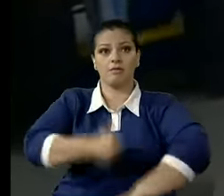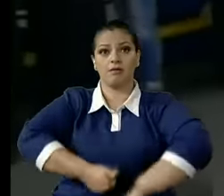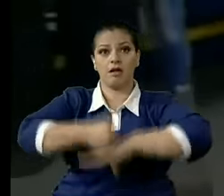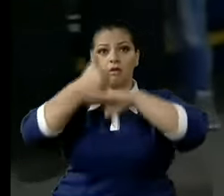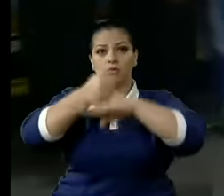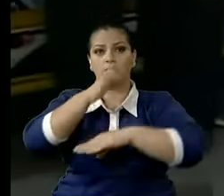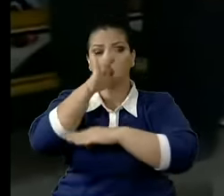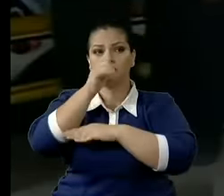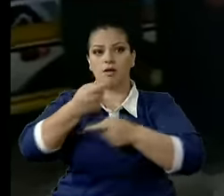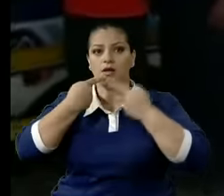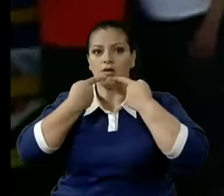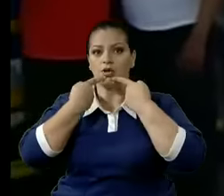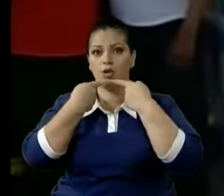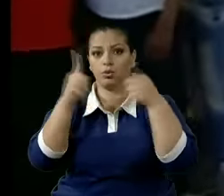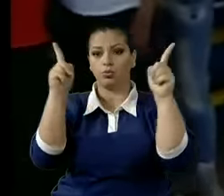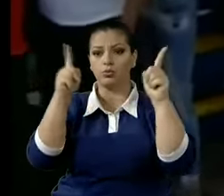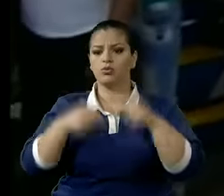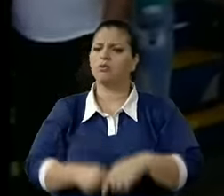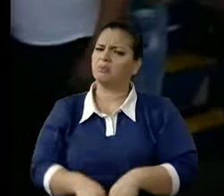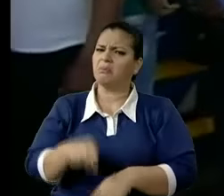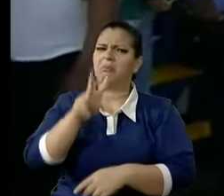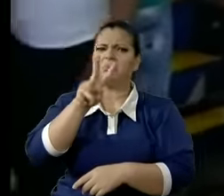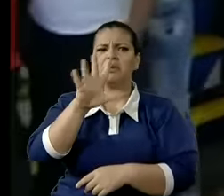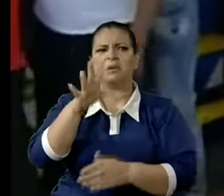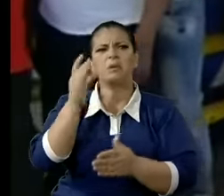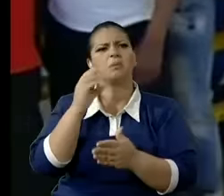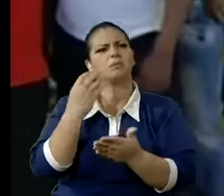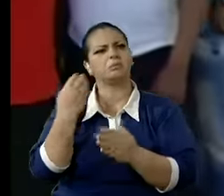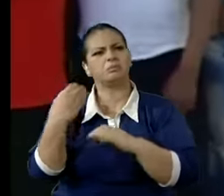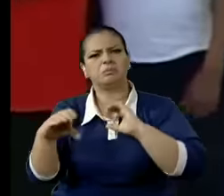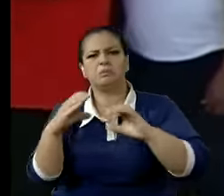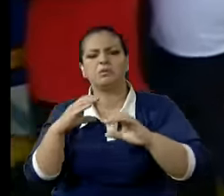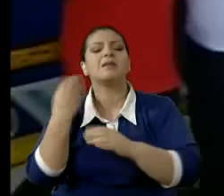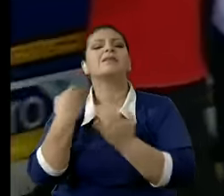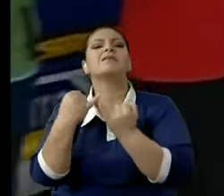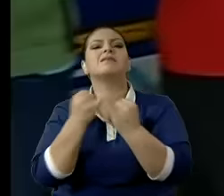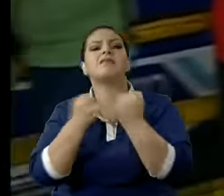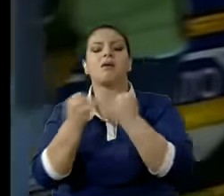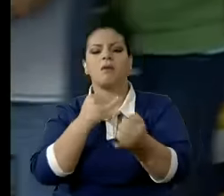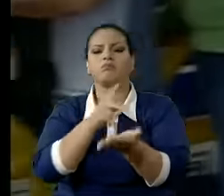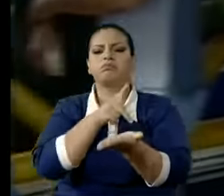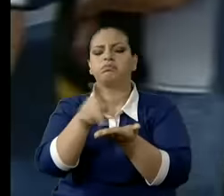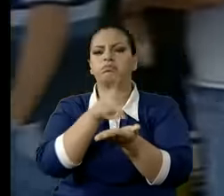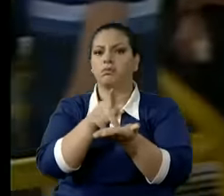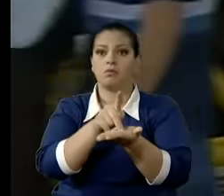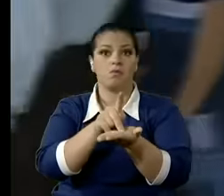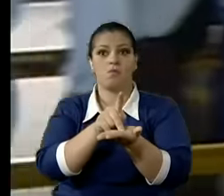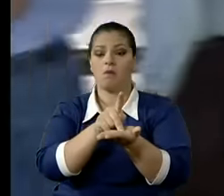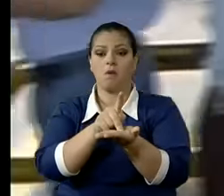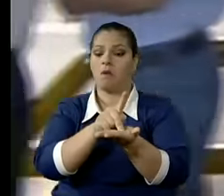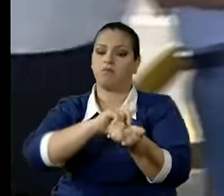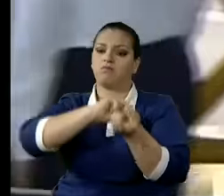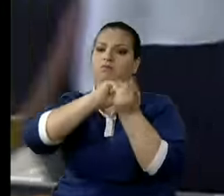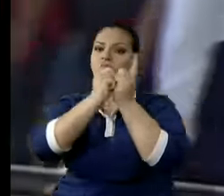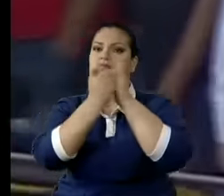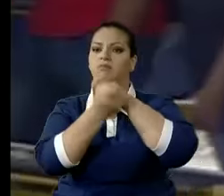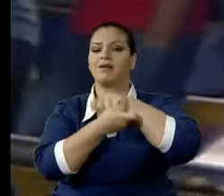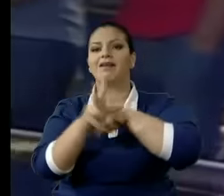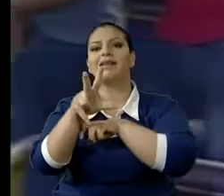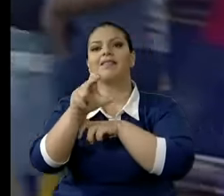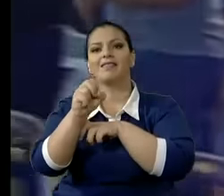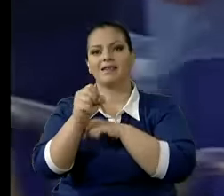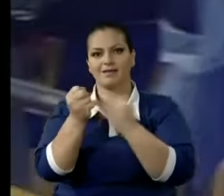25 a 30 centavos que rigirá desde el próximo 16 de agosto del presente año. Hay que indicar